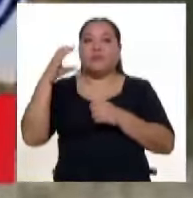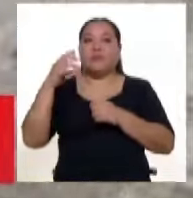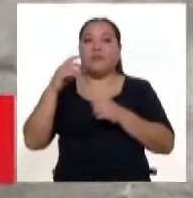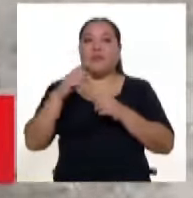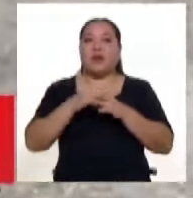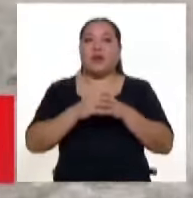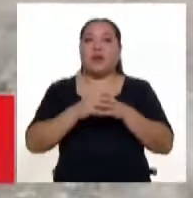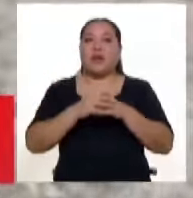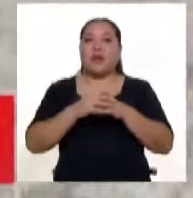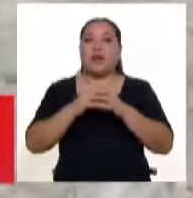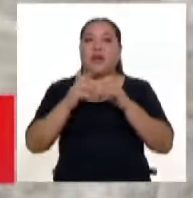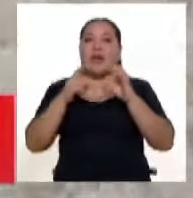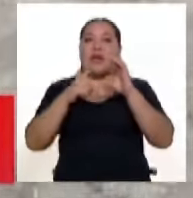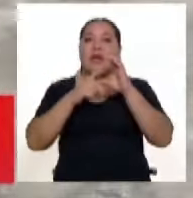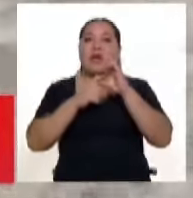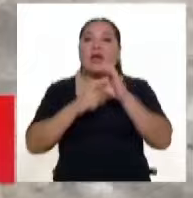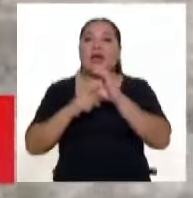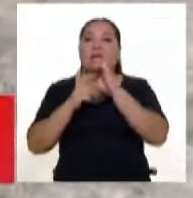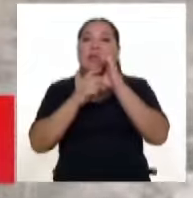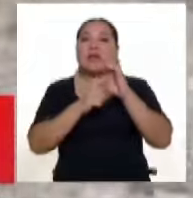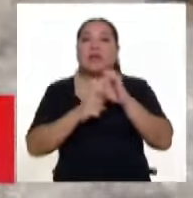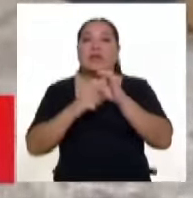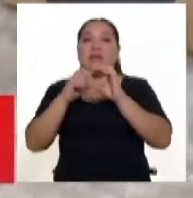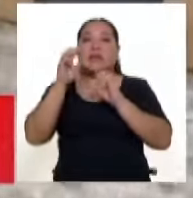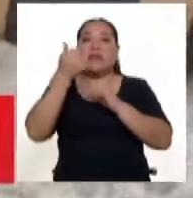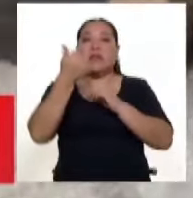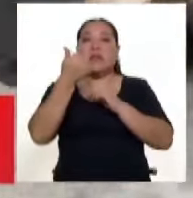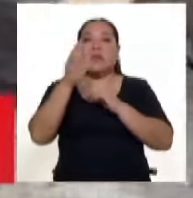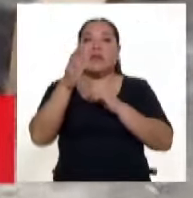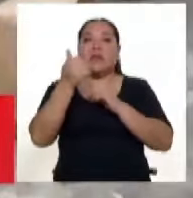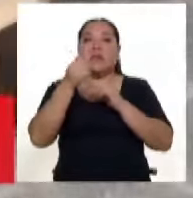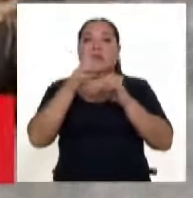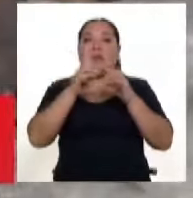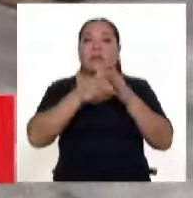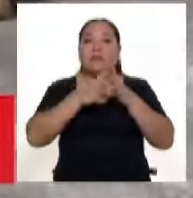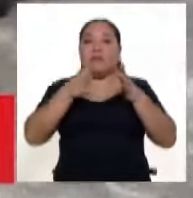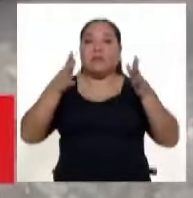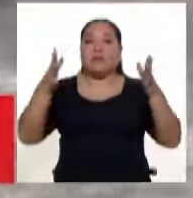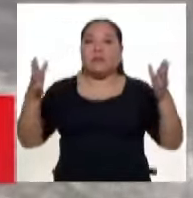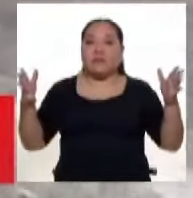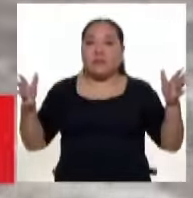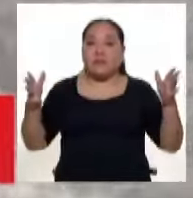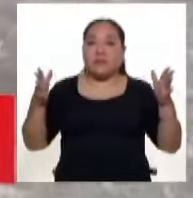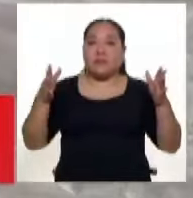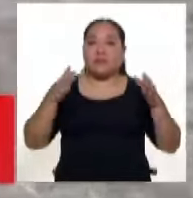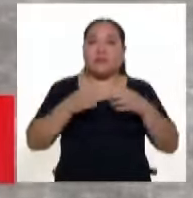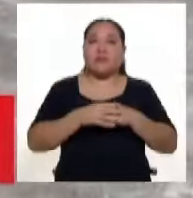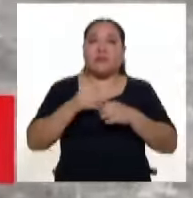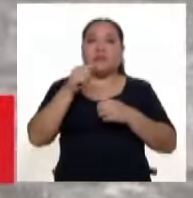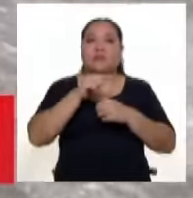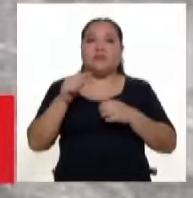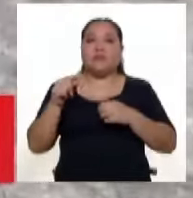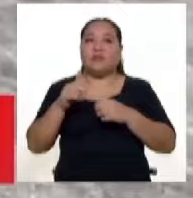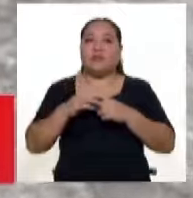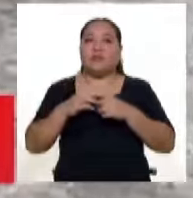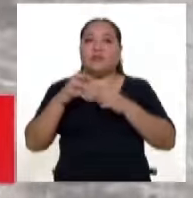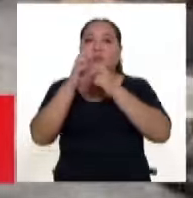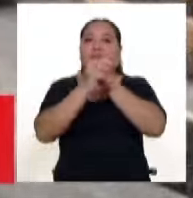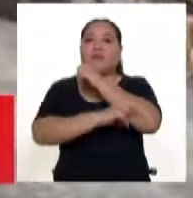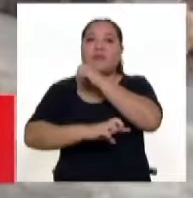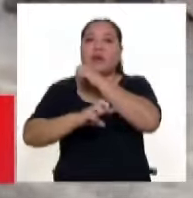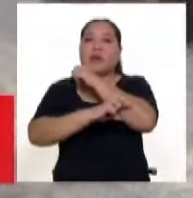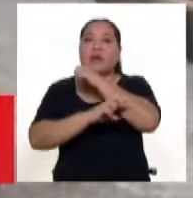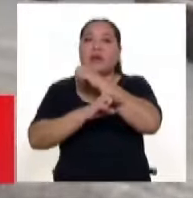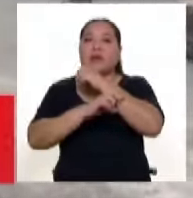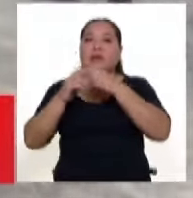gris y mide 15 metros de largo. En los últimos años, el país vecino se ha convertido en una autopista de